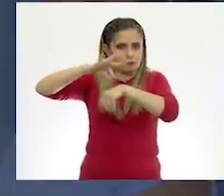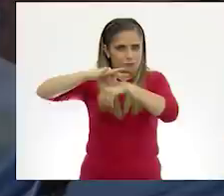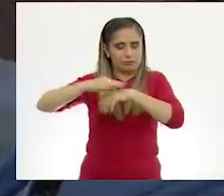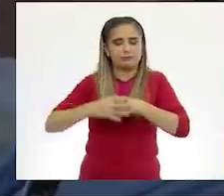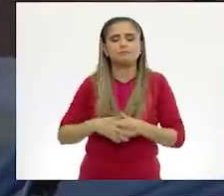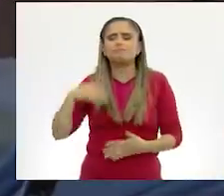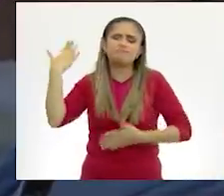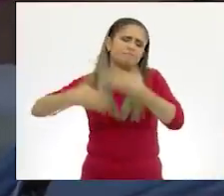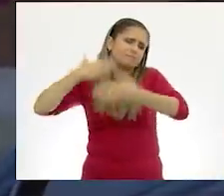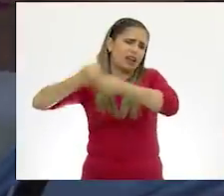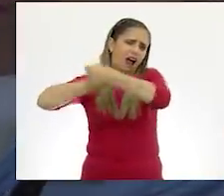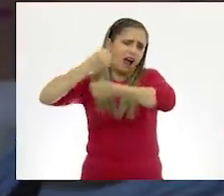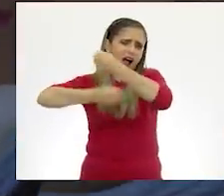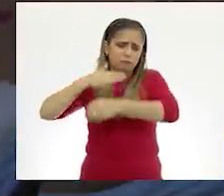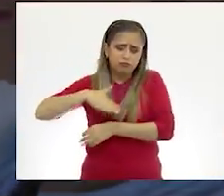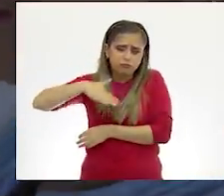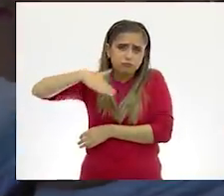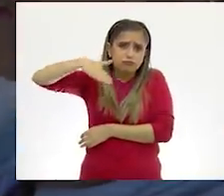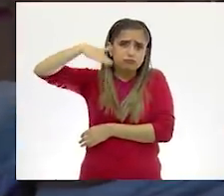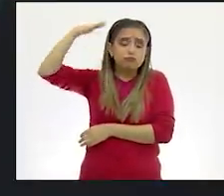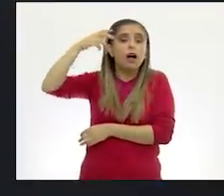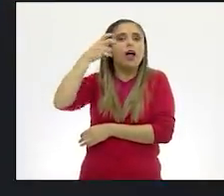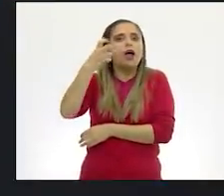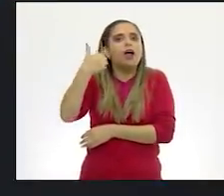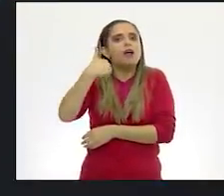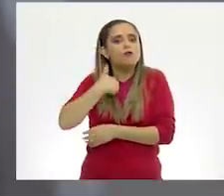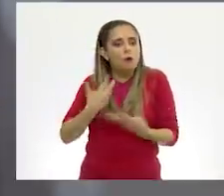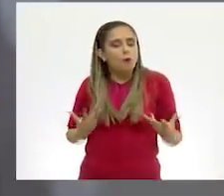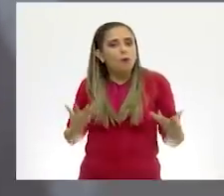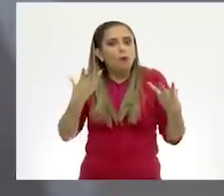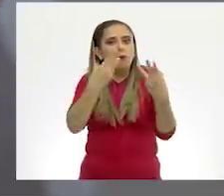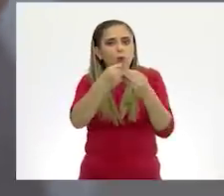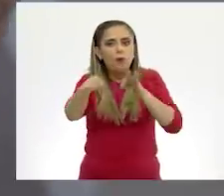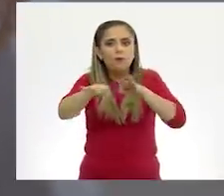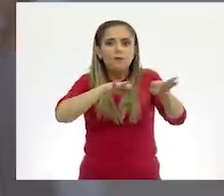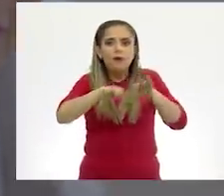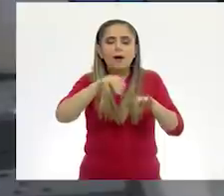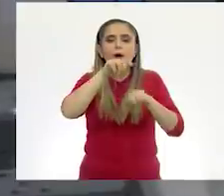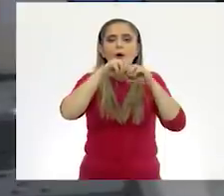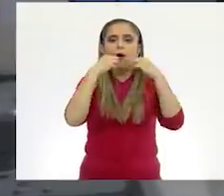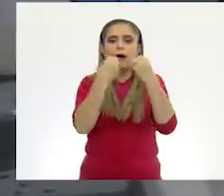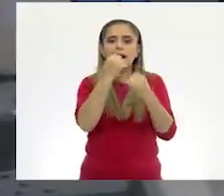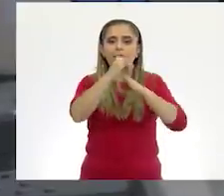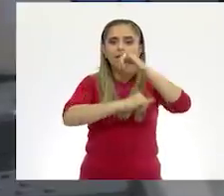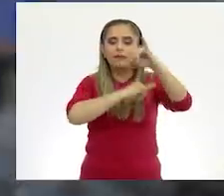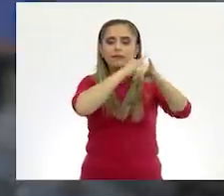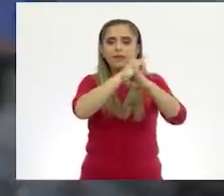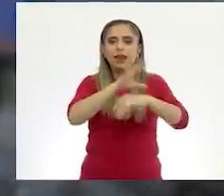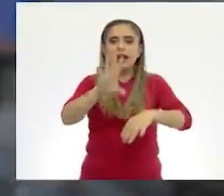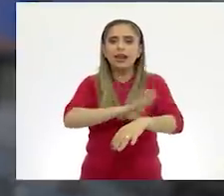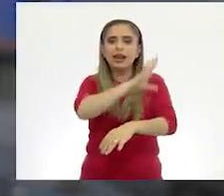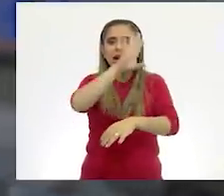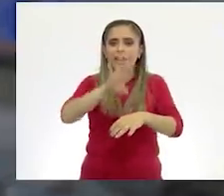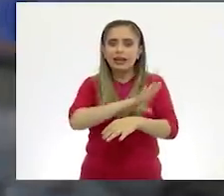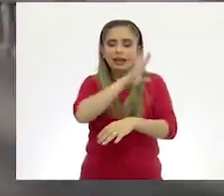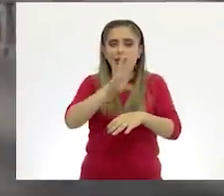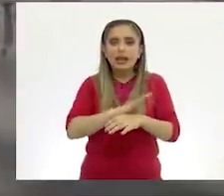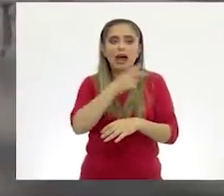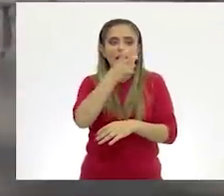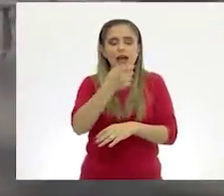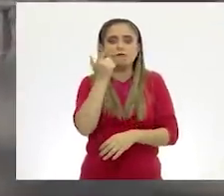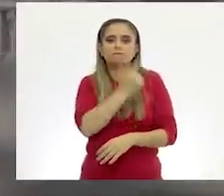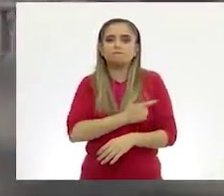años, mi esfuerzo y mi estudio me llevaron a colaborar en el Organismo Internacional de Energía Atómica, convirtiendo mi